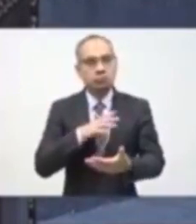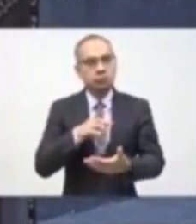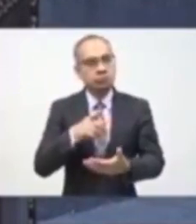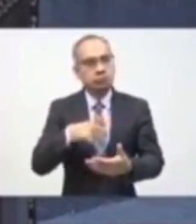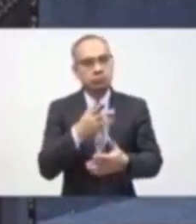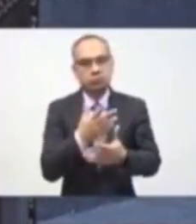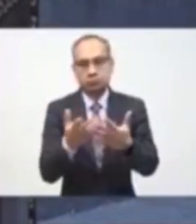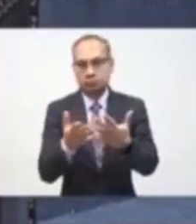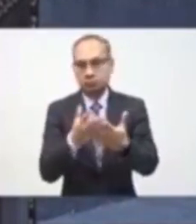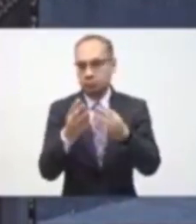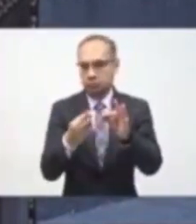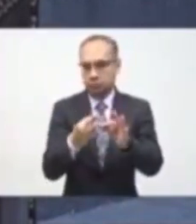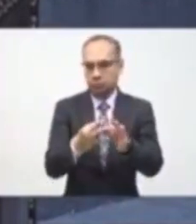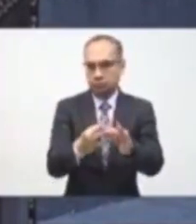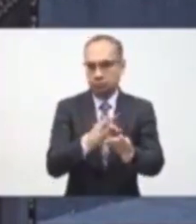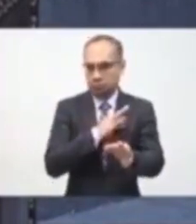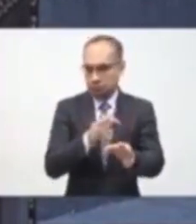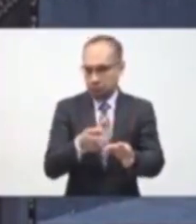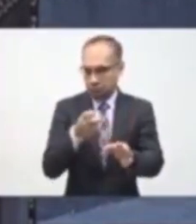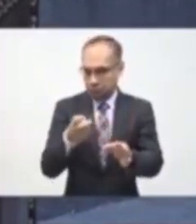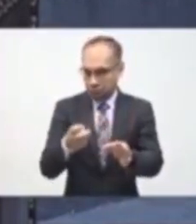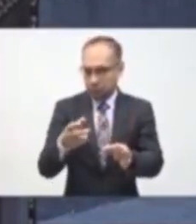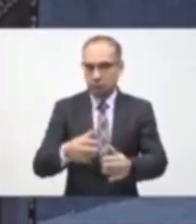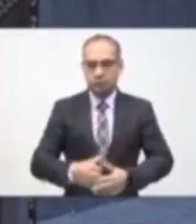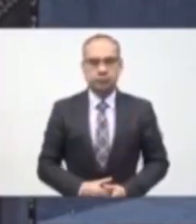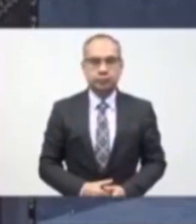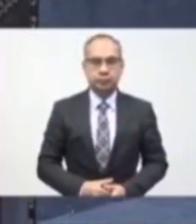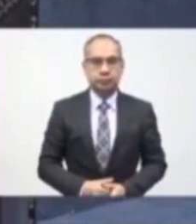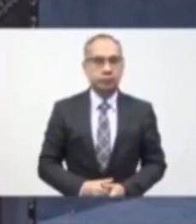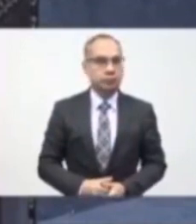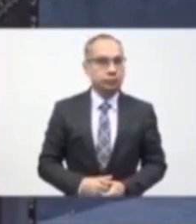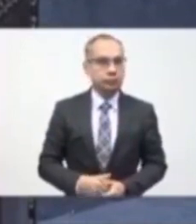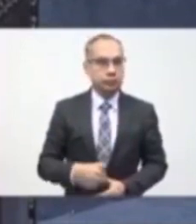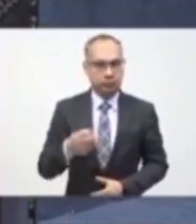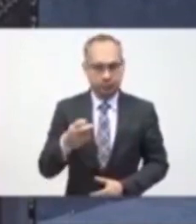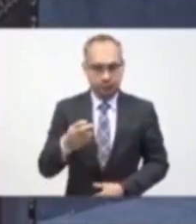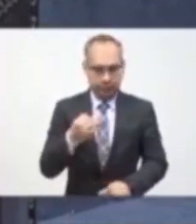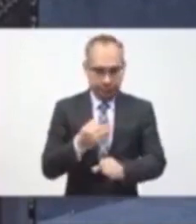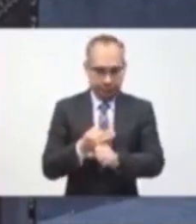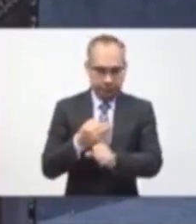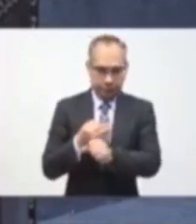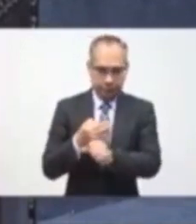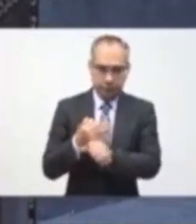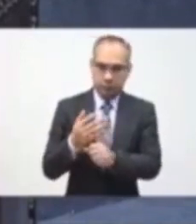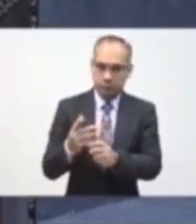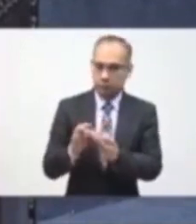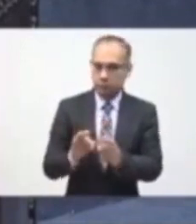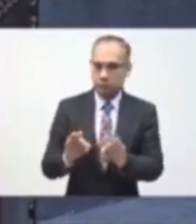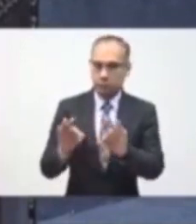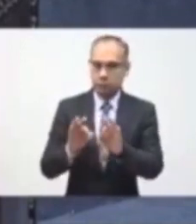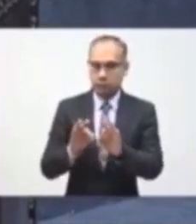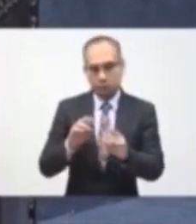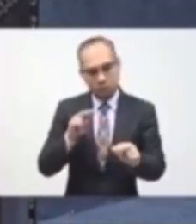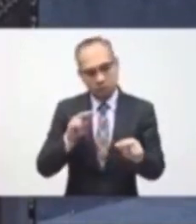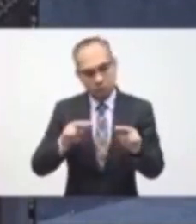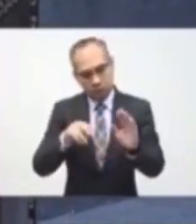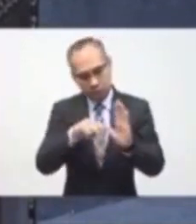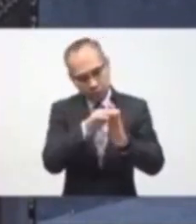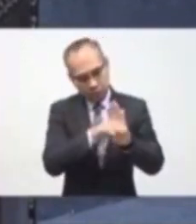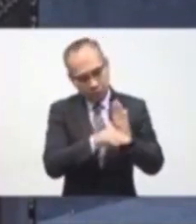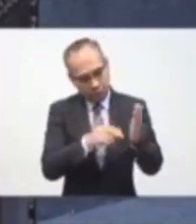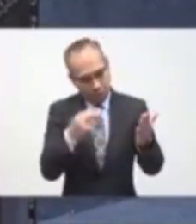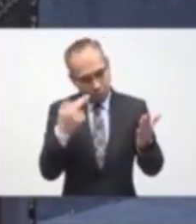hgo 40 030 1 diagonal 26 tdl08 otorgada a la organización